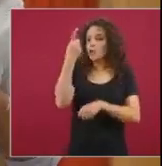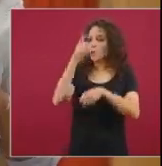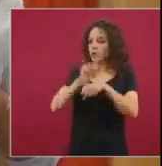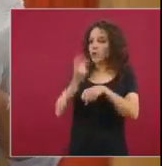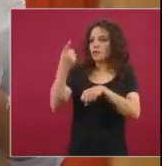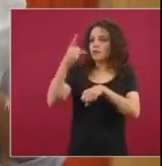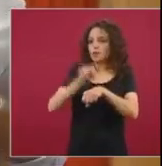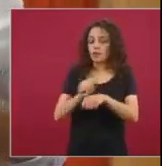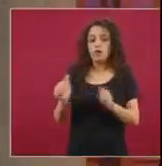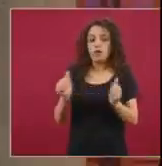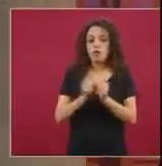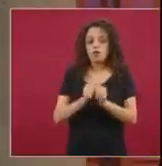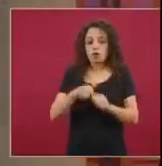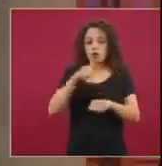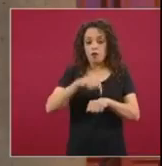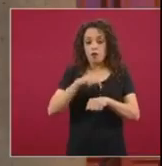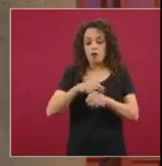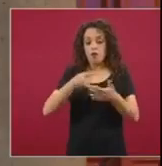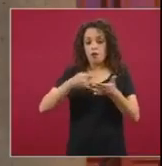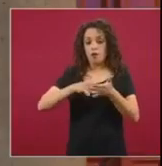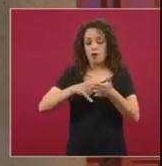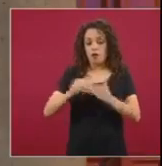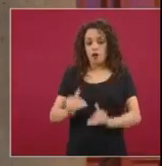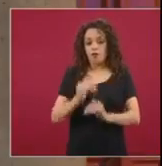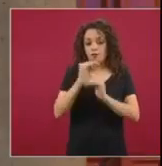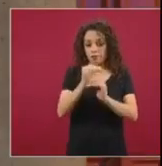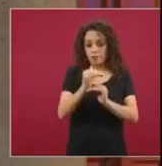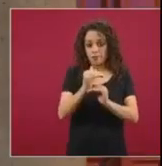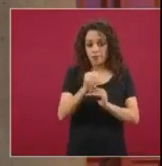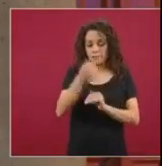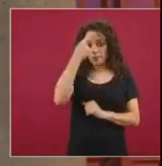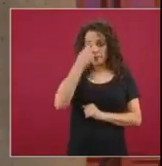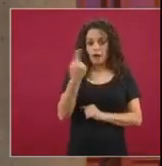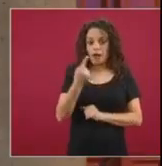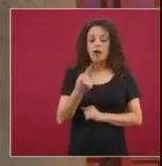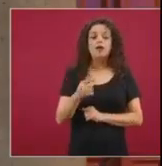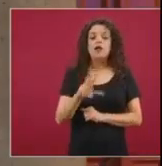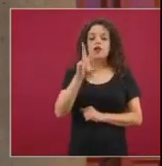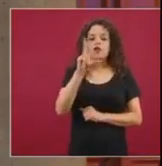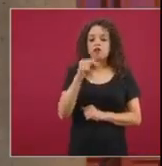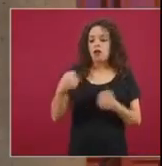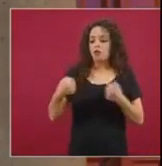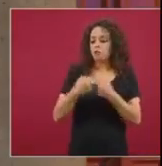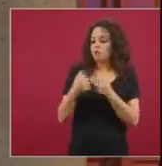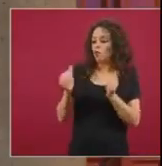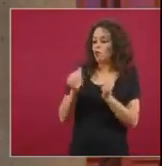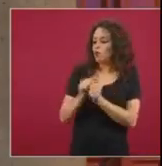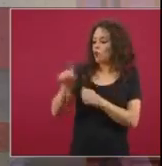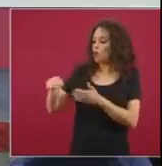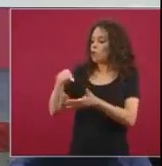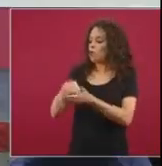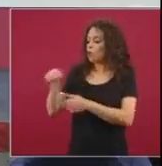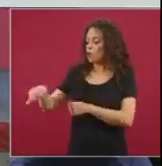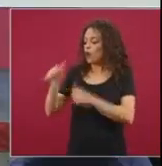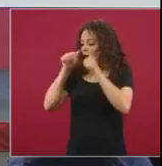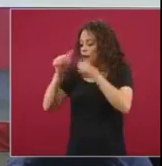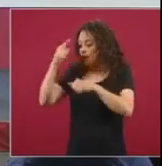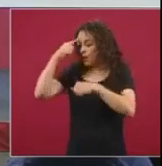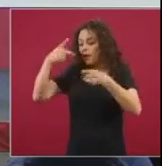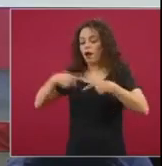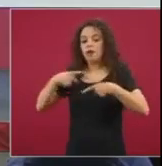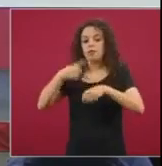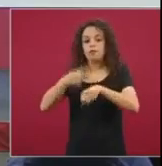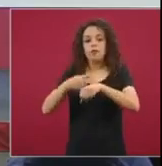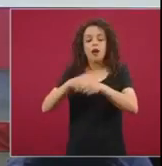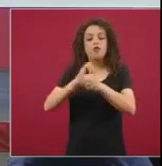tengan citas en específicos lugares porque que no entren, que esté junto al filtro de COVID, etcétera, etcétera. De igual manera, estamos buscando de